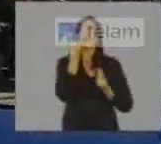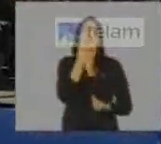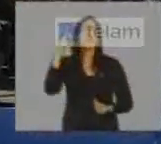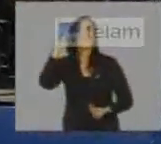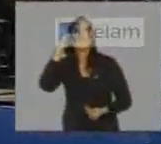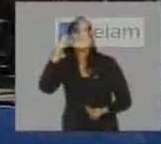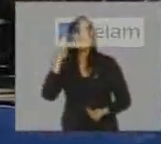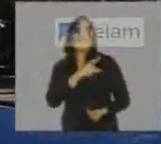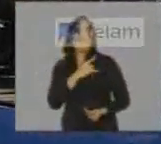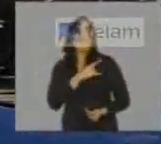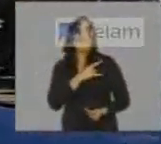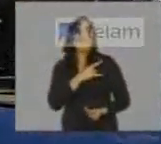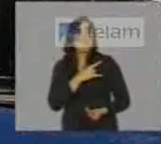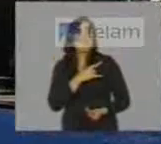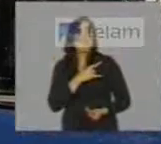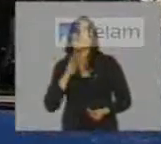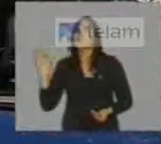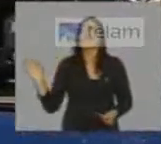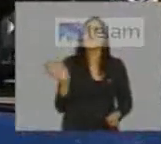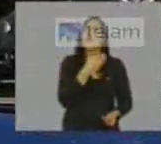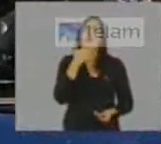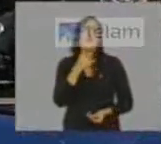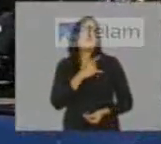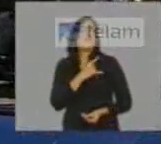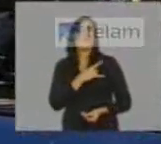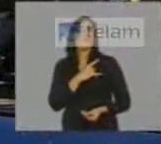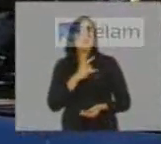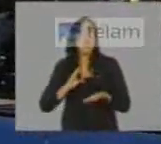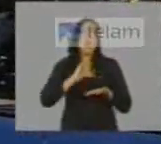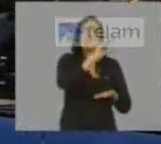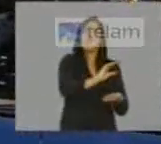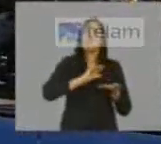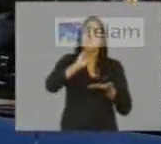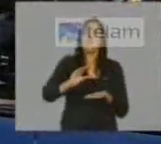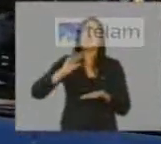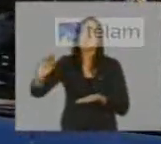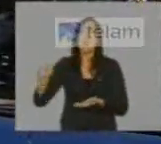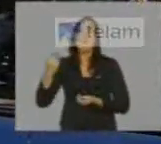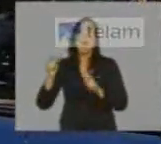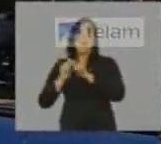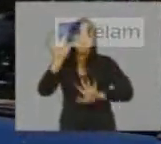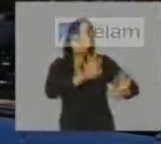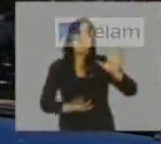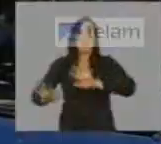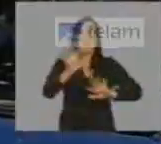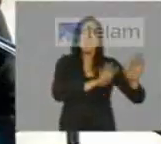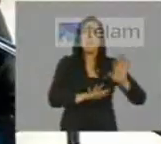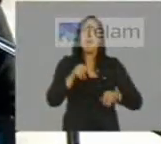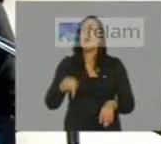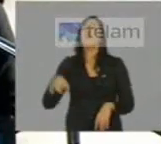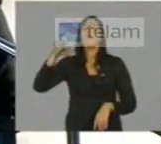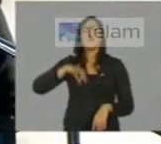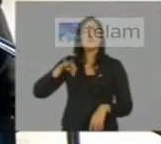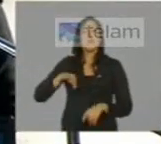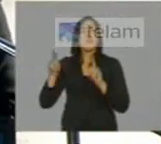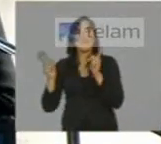hay una sola universidad que no haya tenido inversión en infraestructura. Cuando veo los salarios de los docentes,